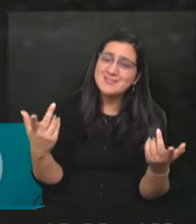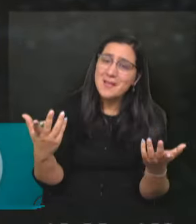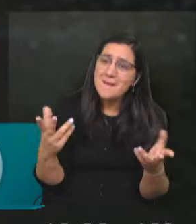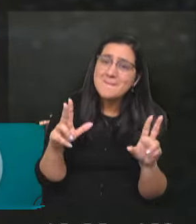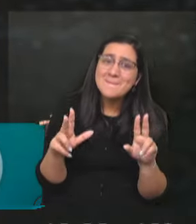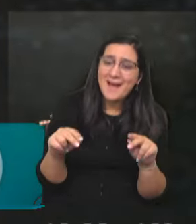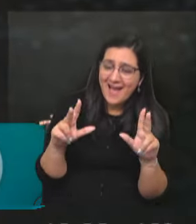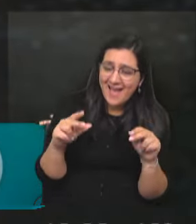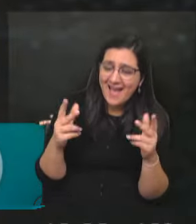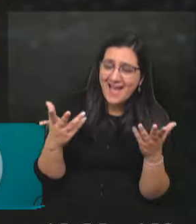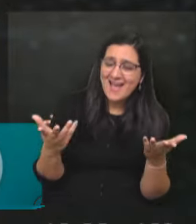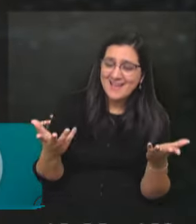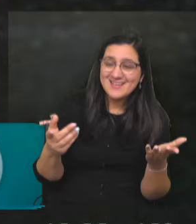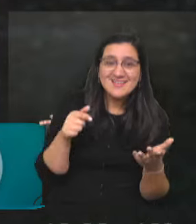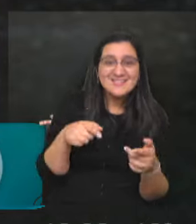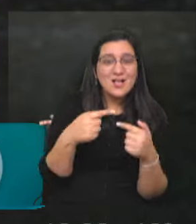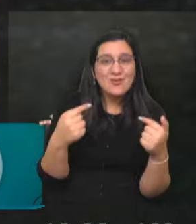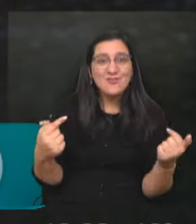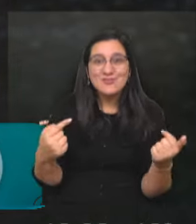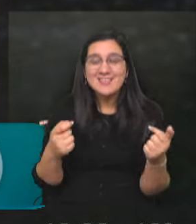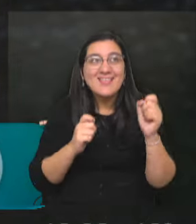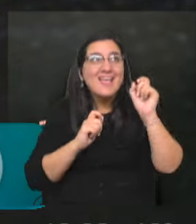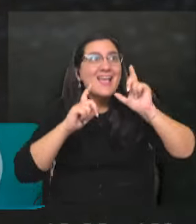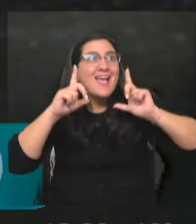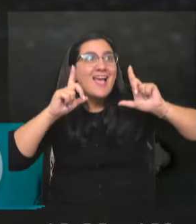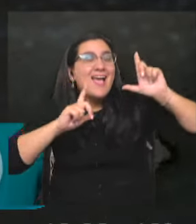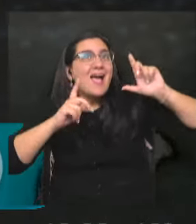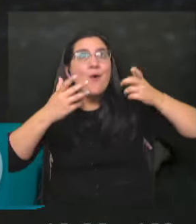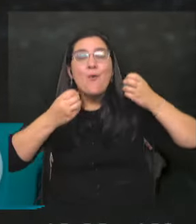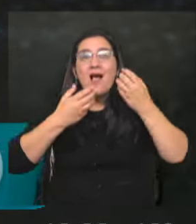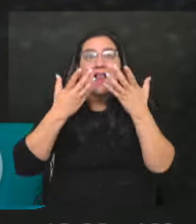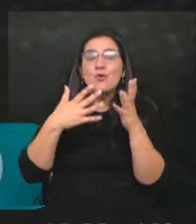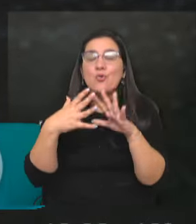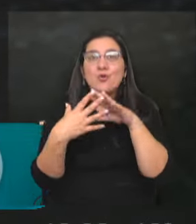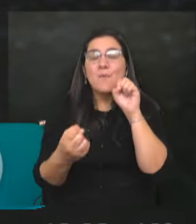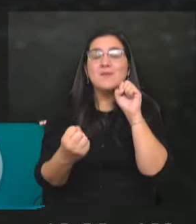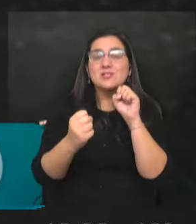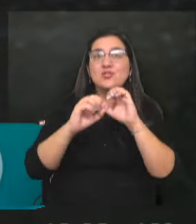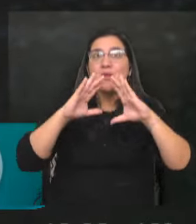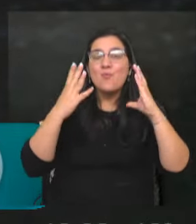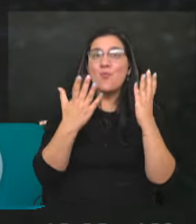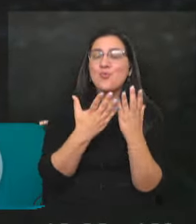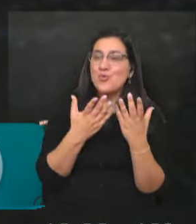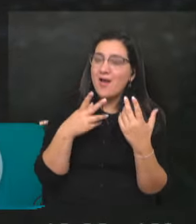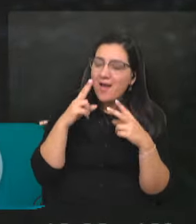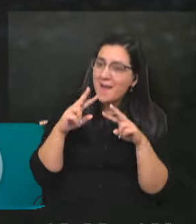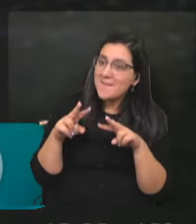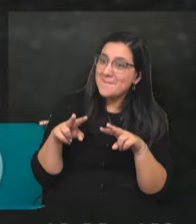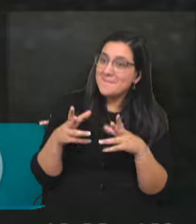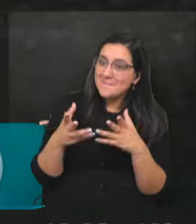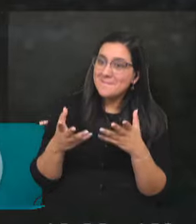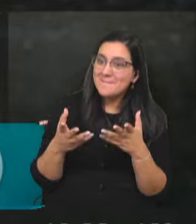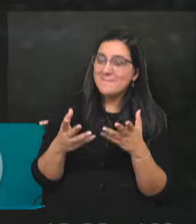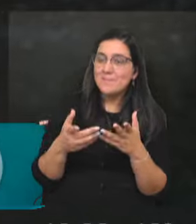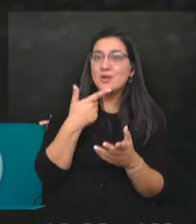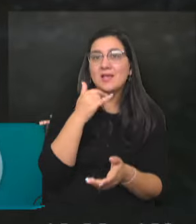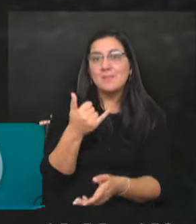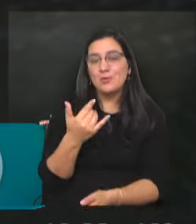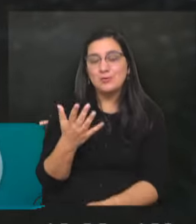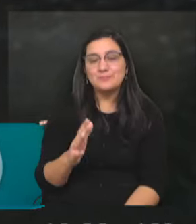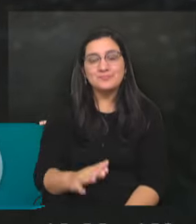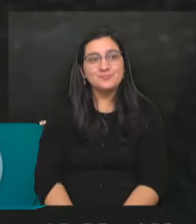increíbles. Esas cosas de reacciones o de conformación, de entender el mundo, te diría, ¿no? Te digo un ejemplo de una